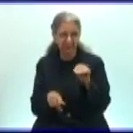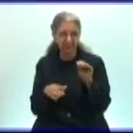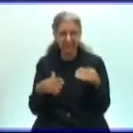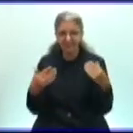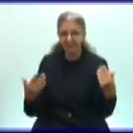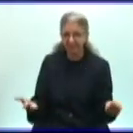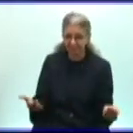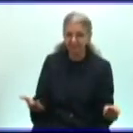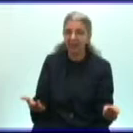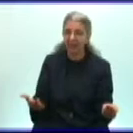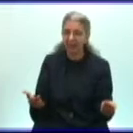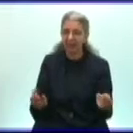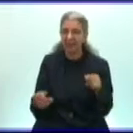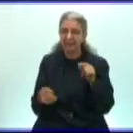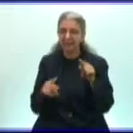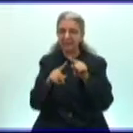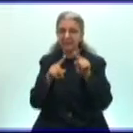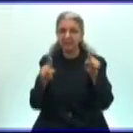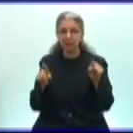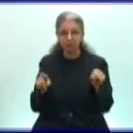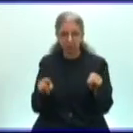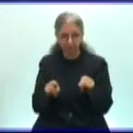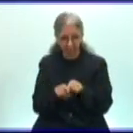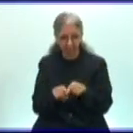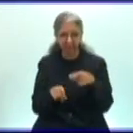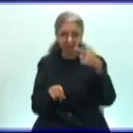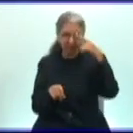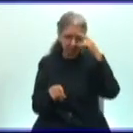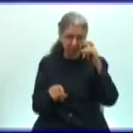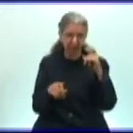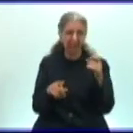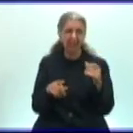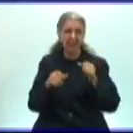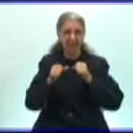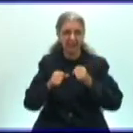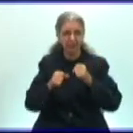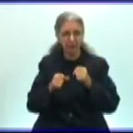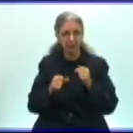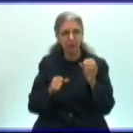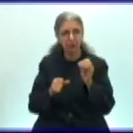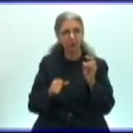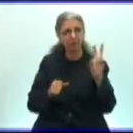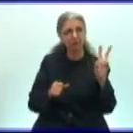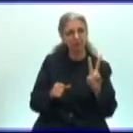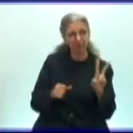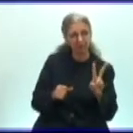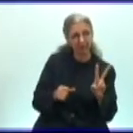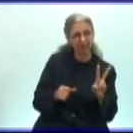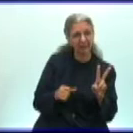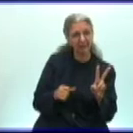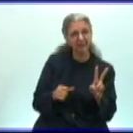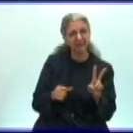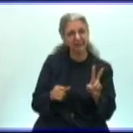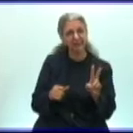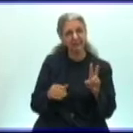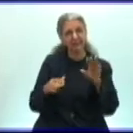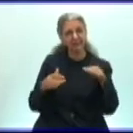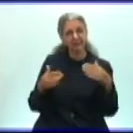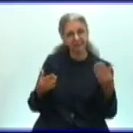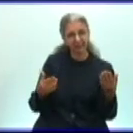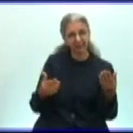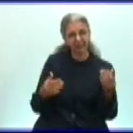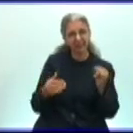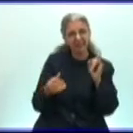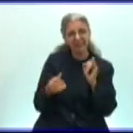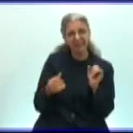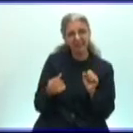Nos planteaban en esta tarea, si en este circuito aumentamos la tensión o el voltaje, ¿qué ocurre con la intensidad de